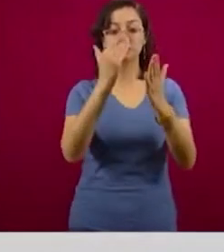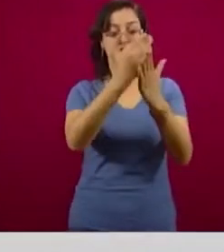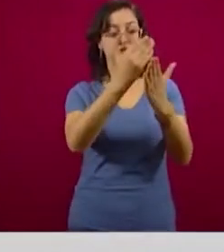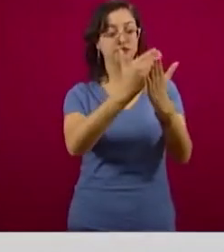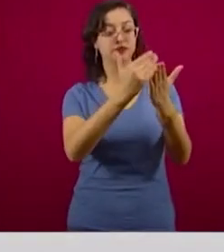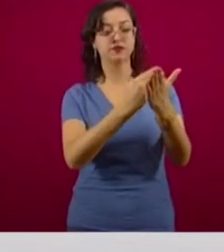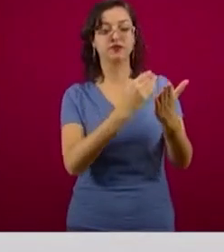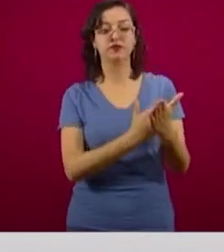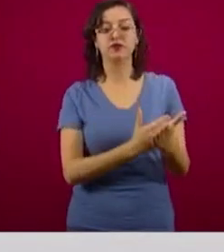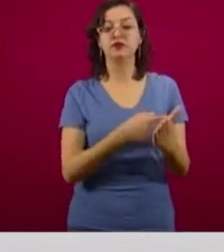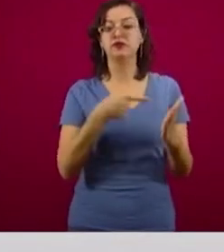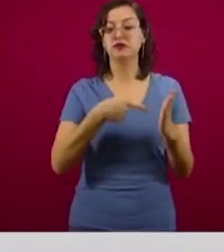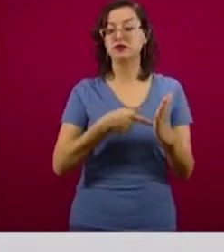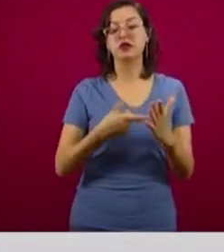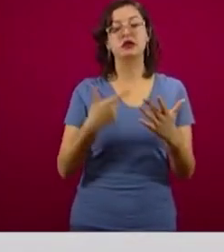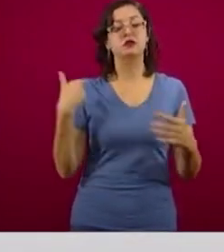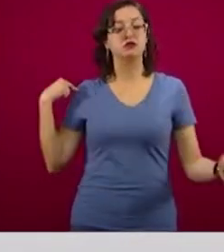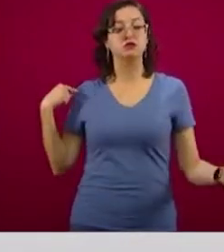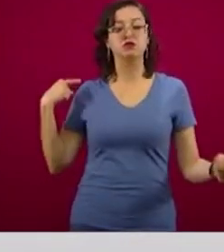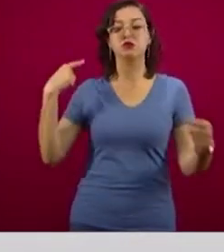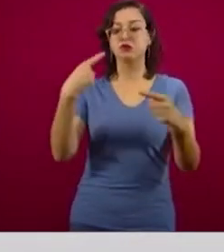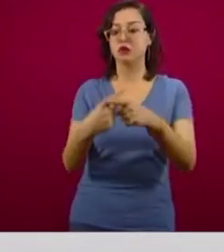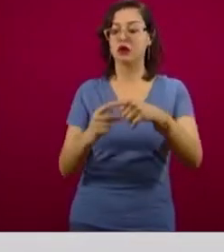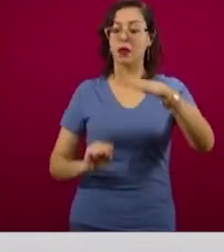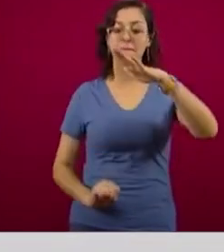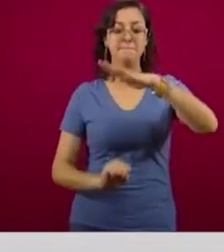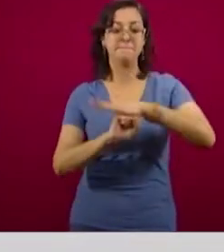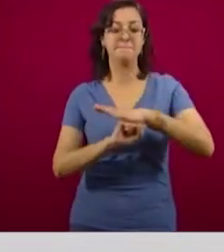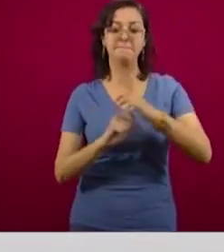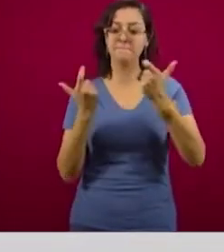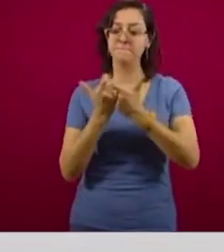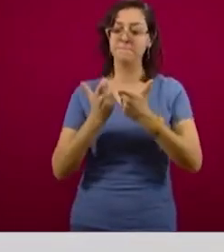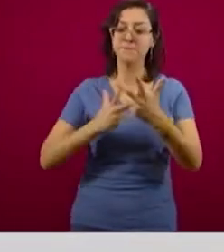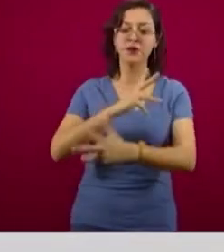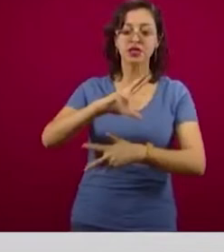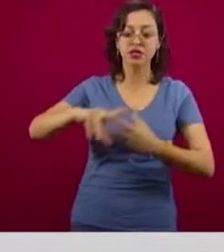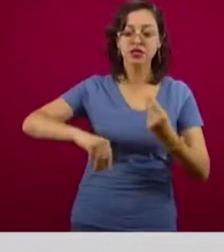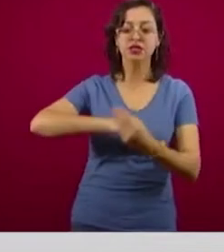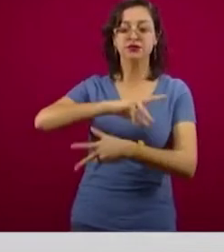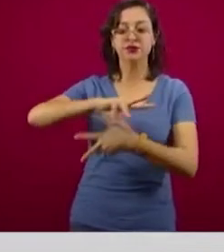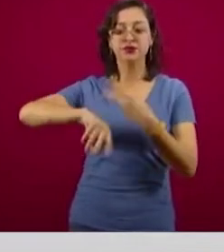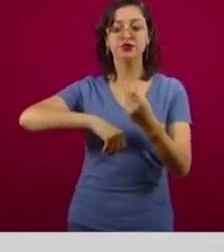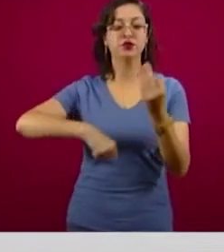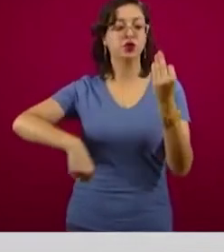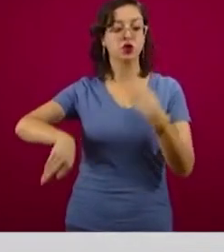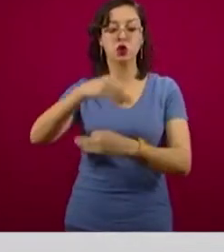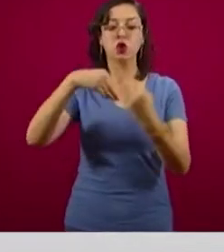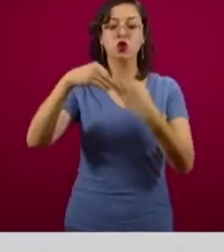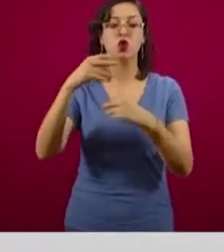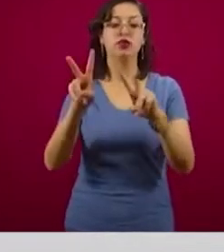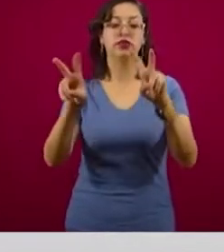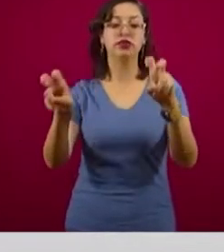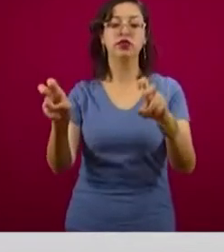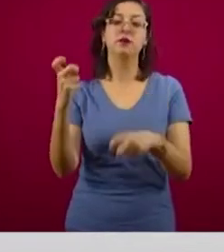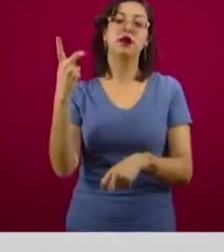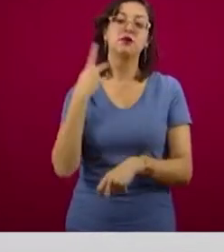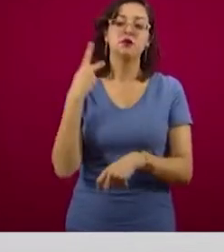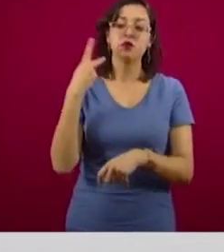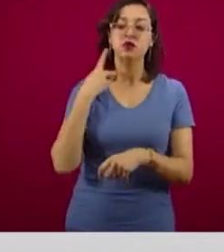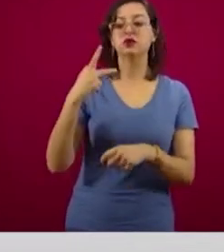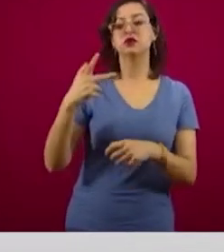las patas económicas, que yo le llamo, que acompaña precisamente toda la política social y